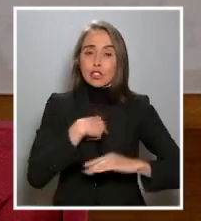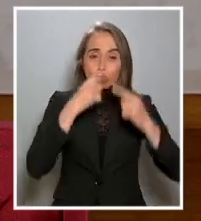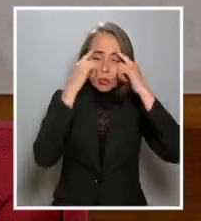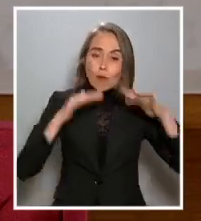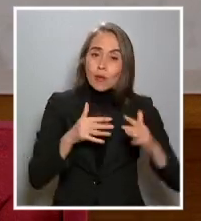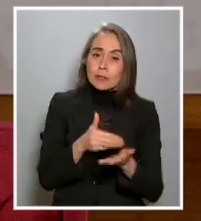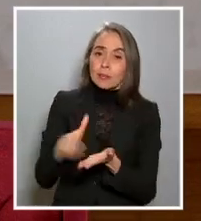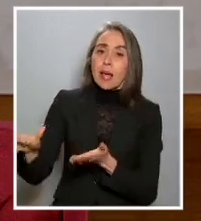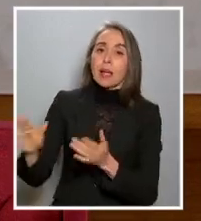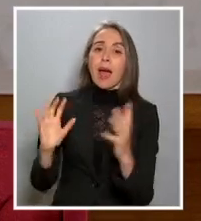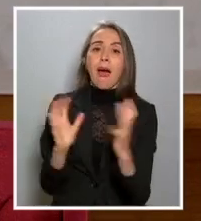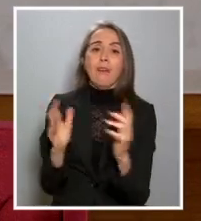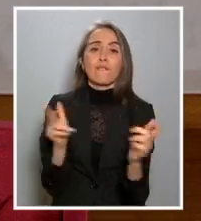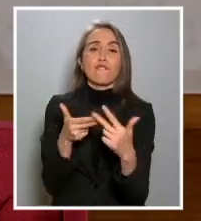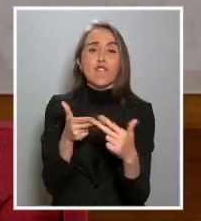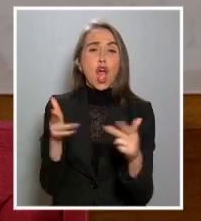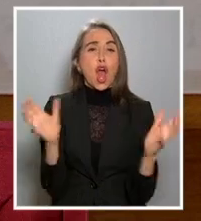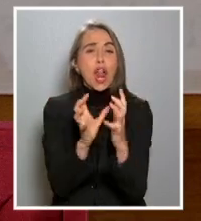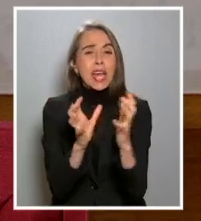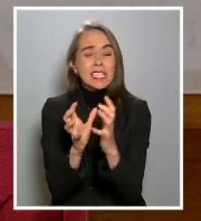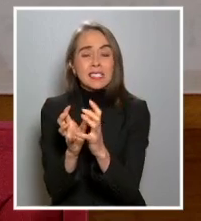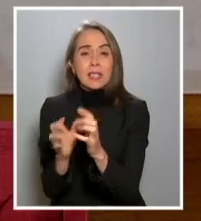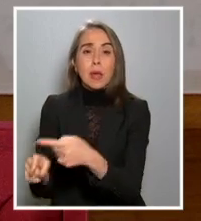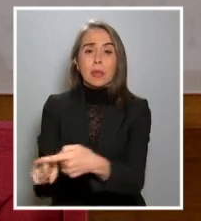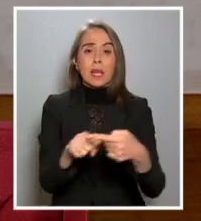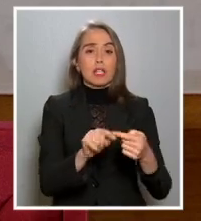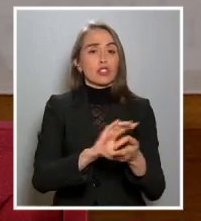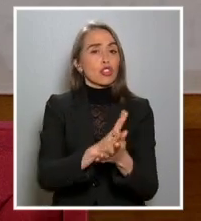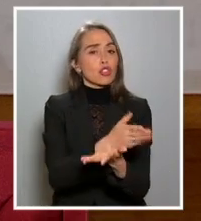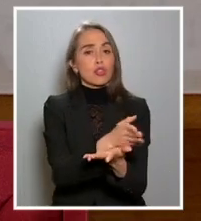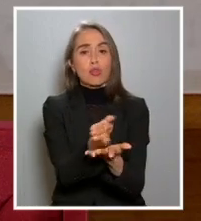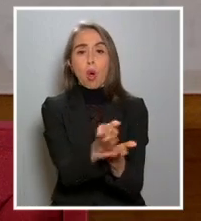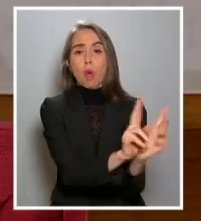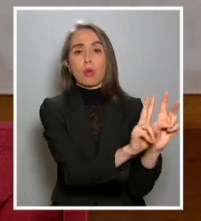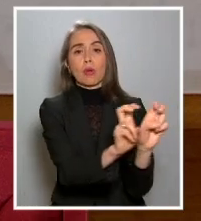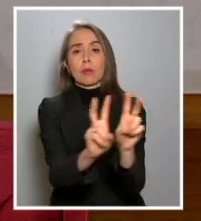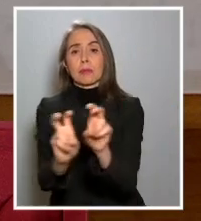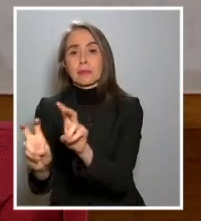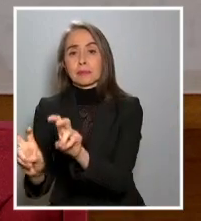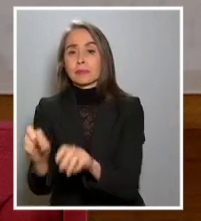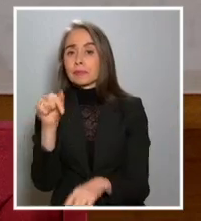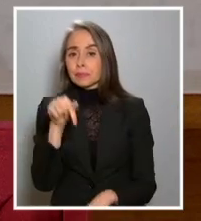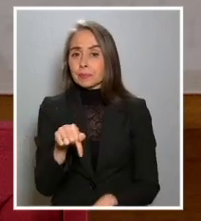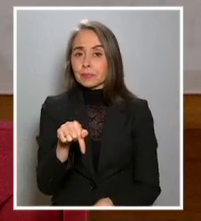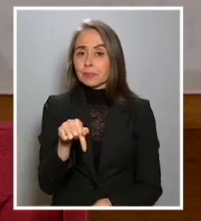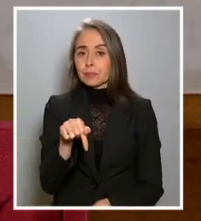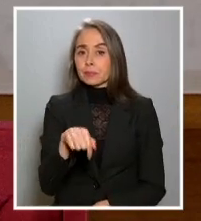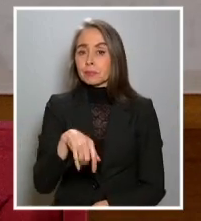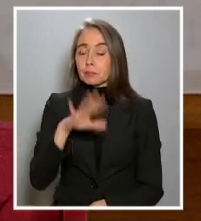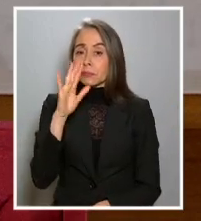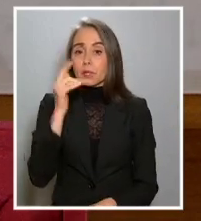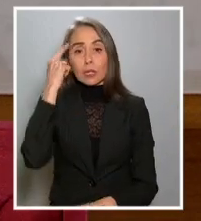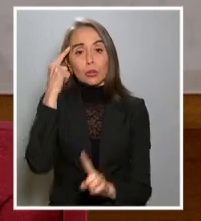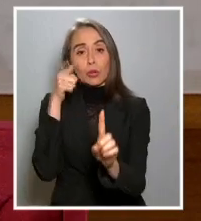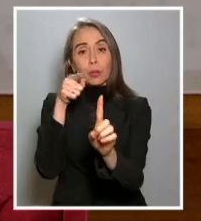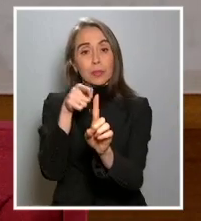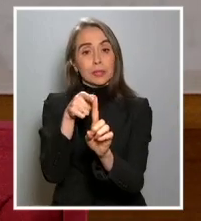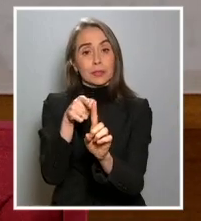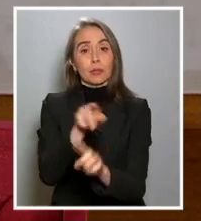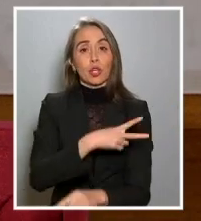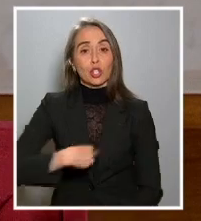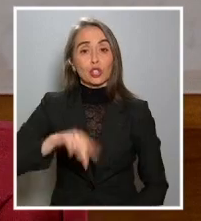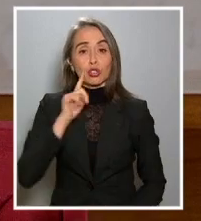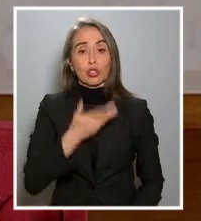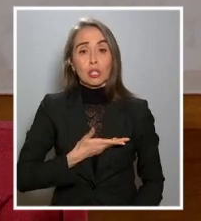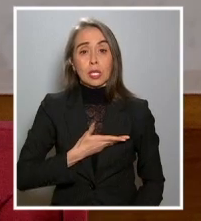violencia de nuestra sociedad en todas las dimensiones. Este es uno de los mayores propósitos que tenemos